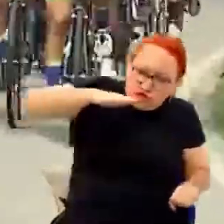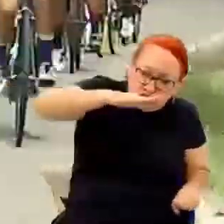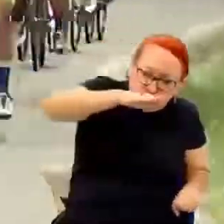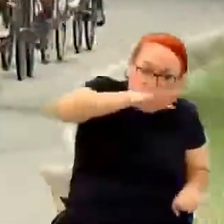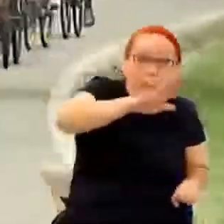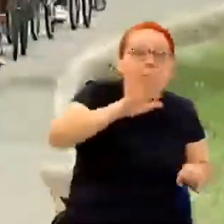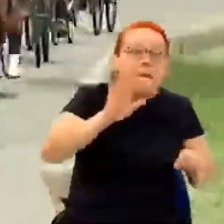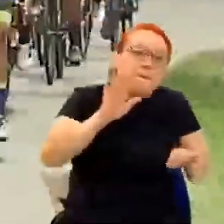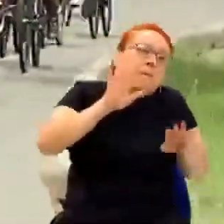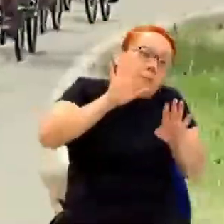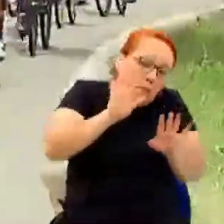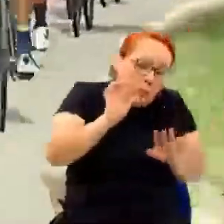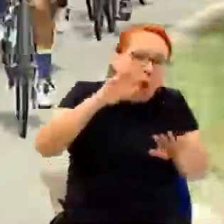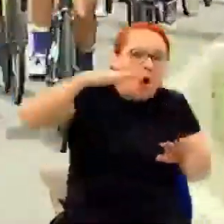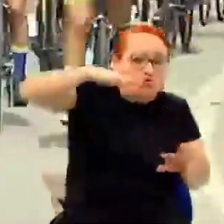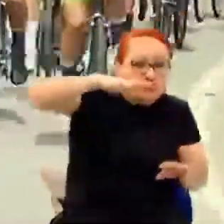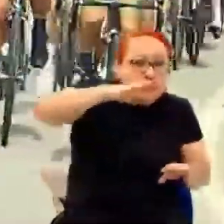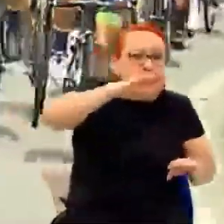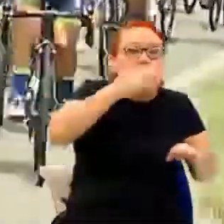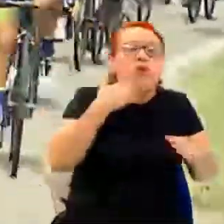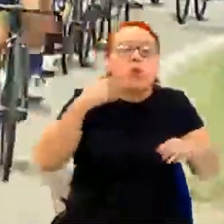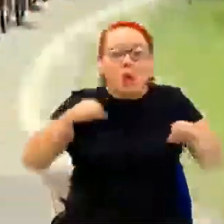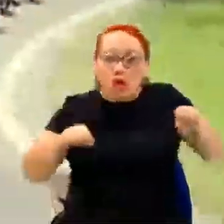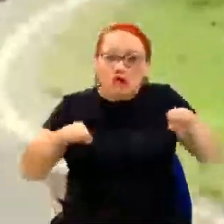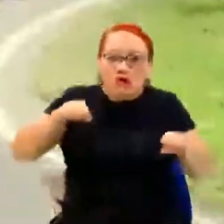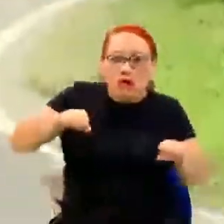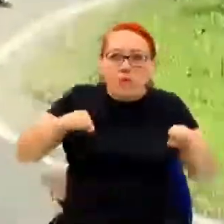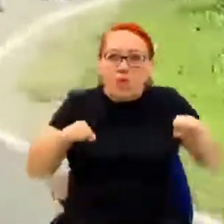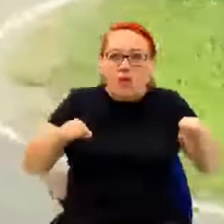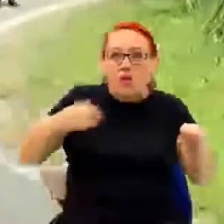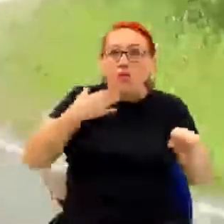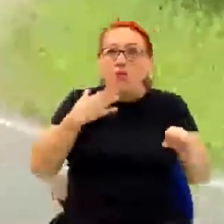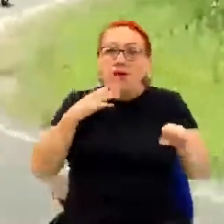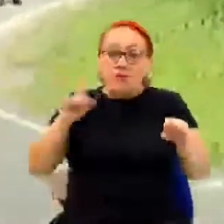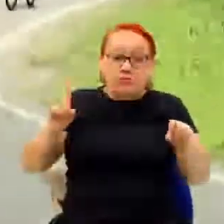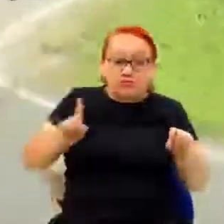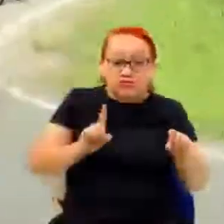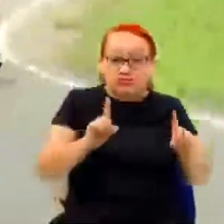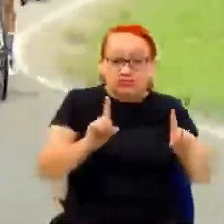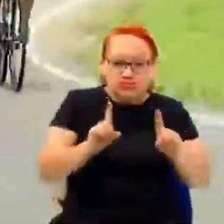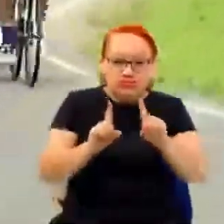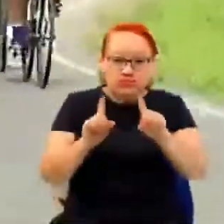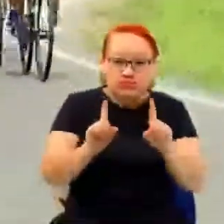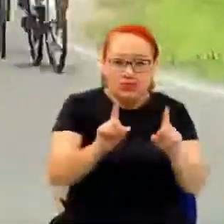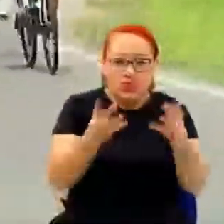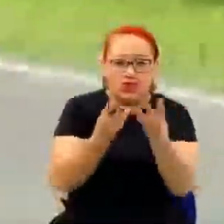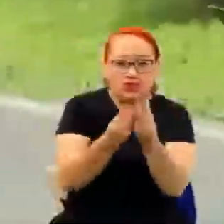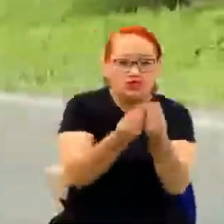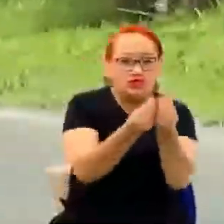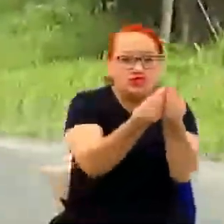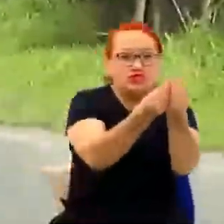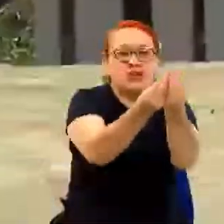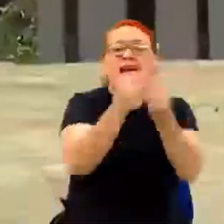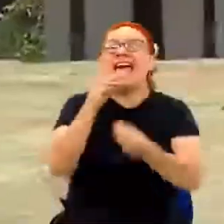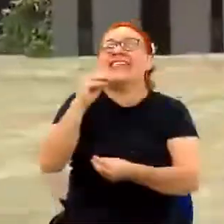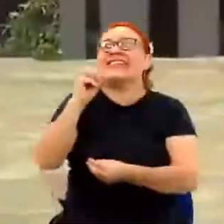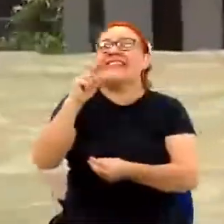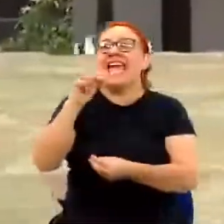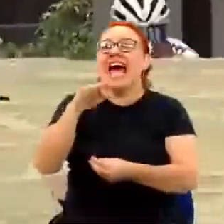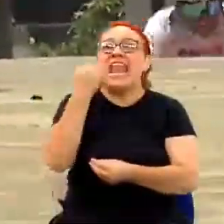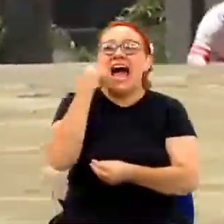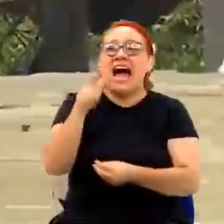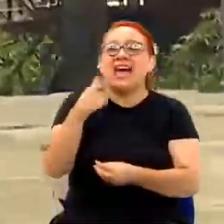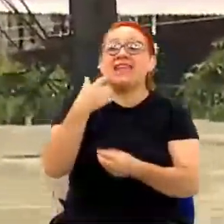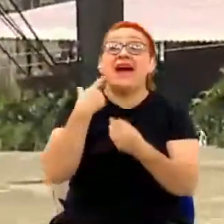dejando poco a poco, llegando al grupo principal, las favoritas. Diana Peñuela, del DMA Pro Cycling, fue